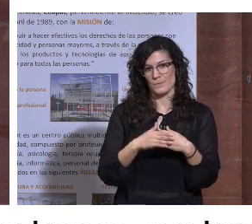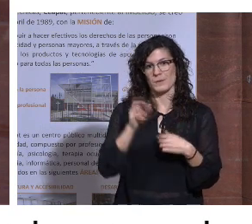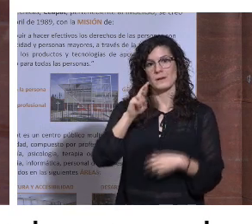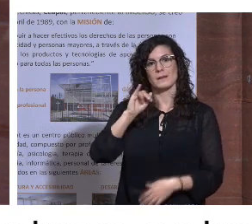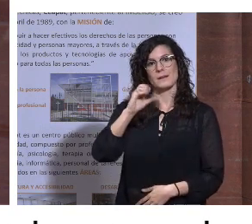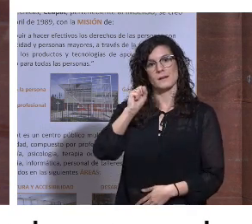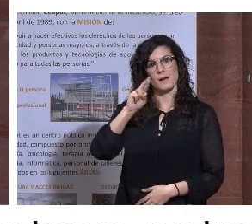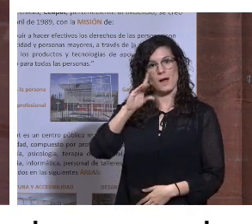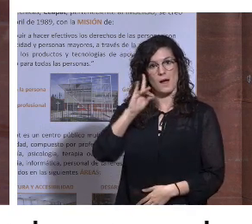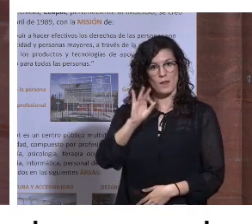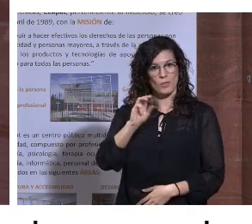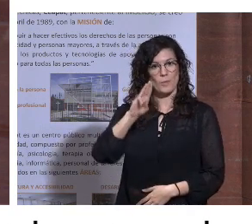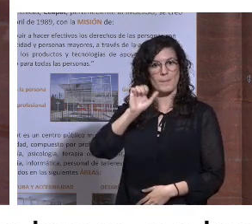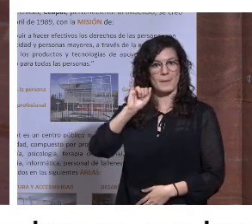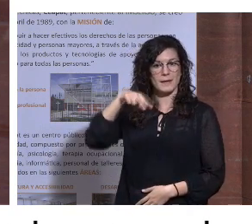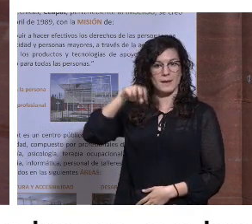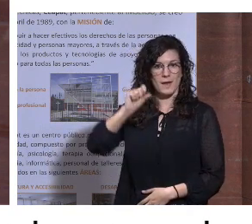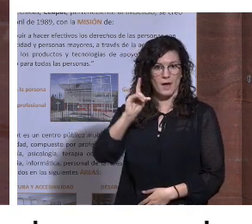Ricardo Peinado,